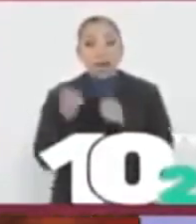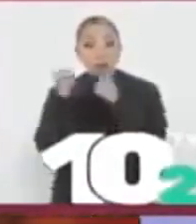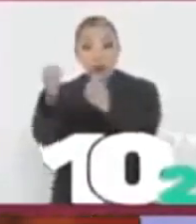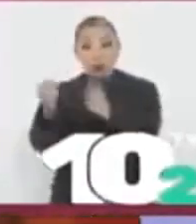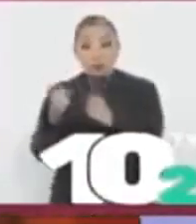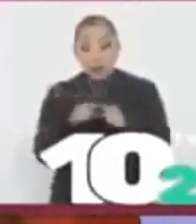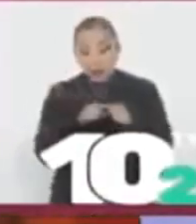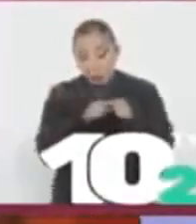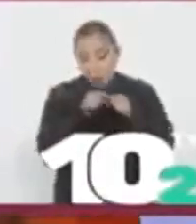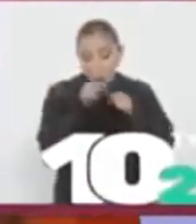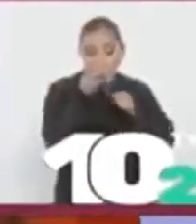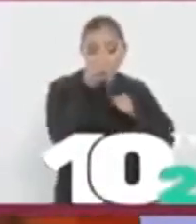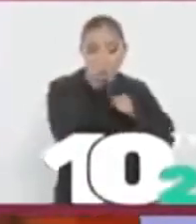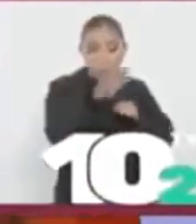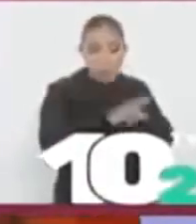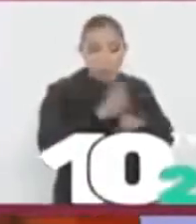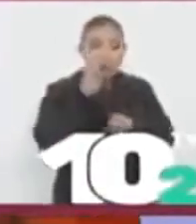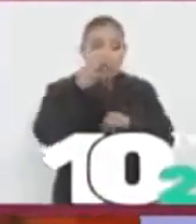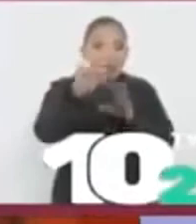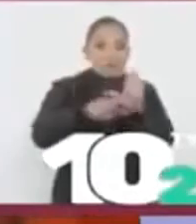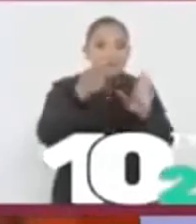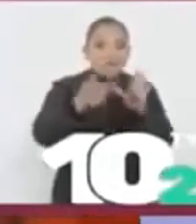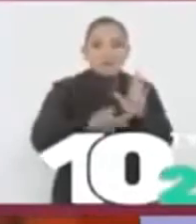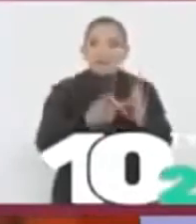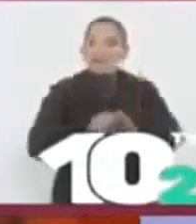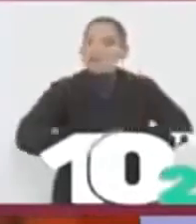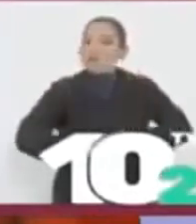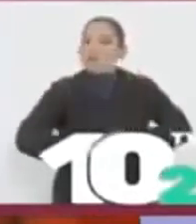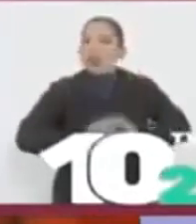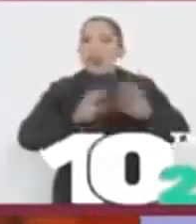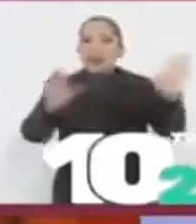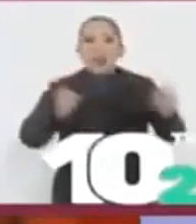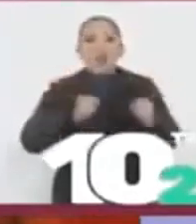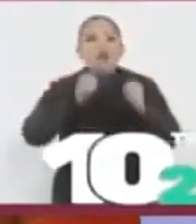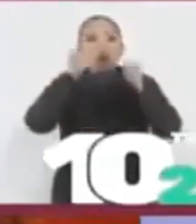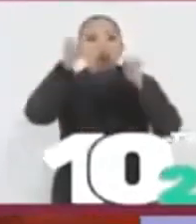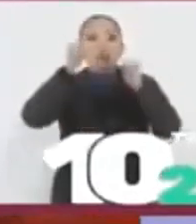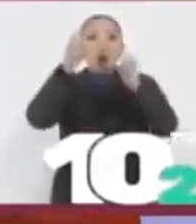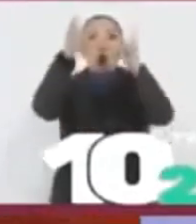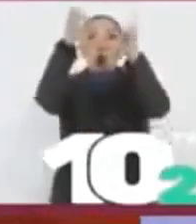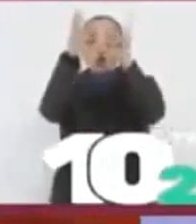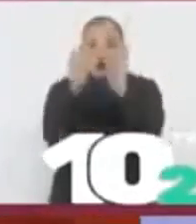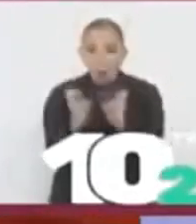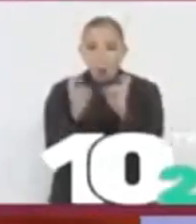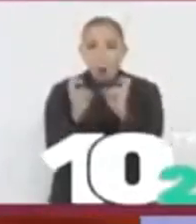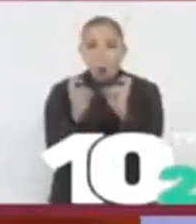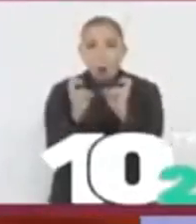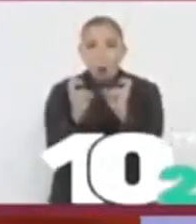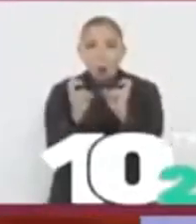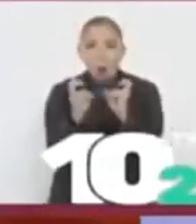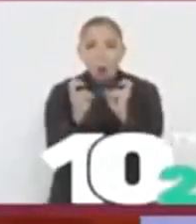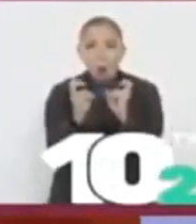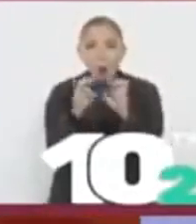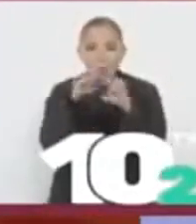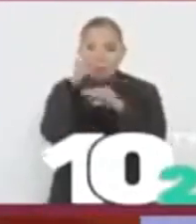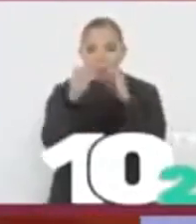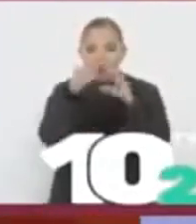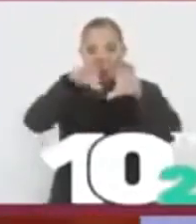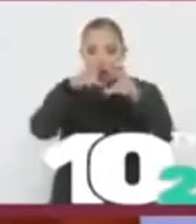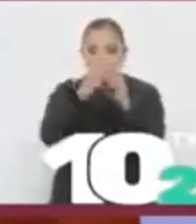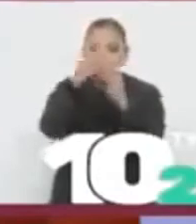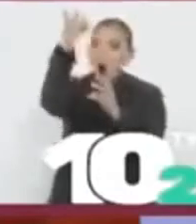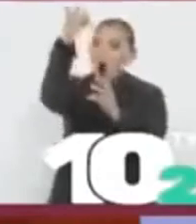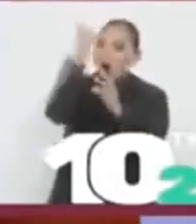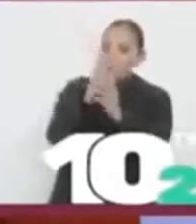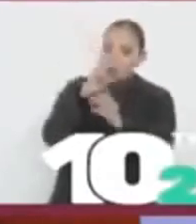La fuerza a distancia que tenemos más presente es, sin duda, la fuerza de gravedad. La caída de los